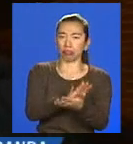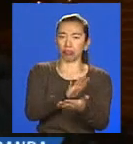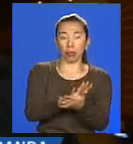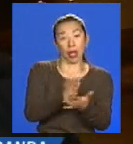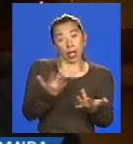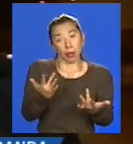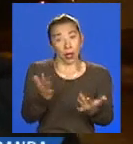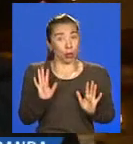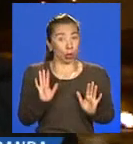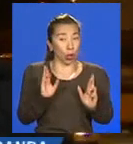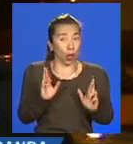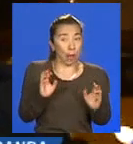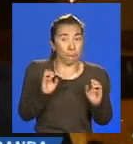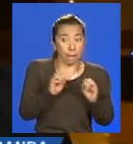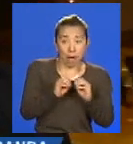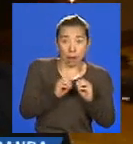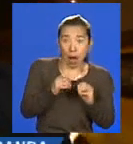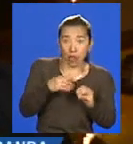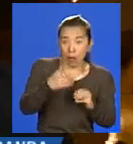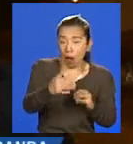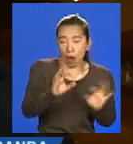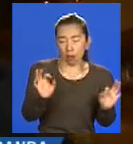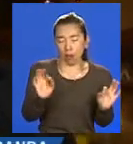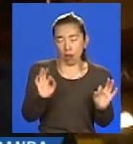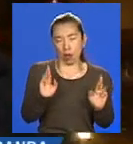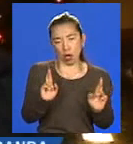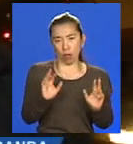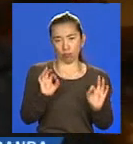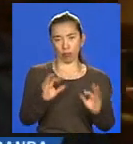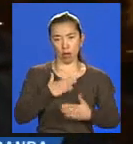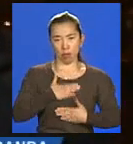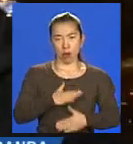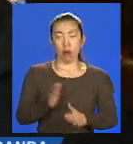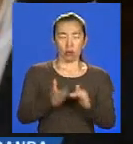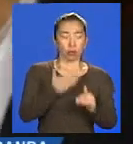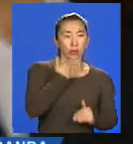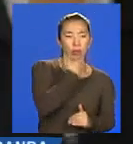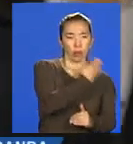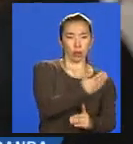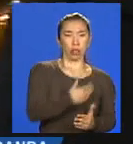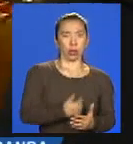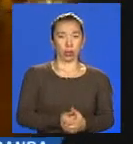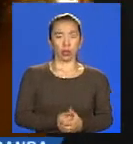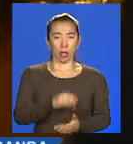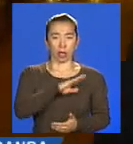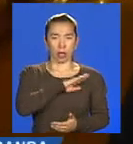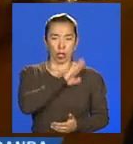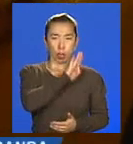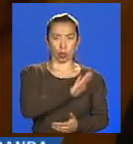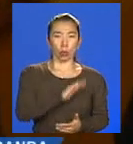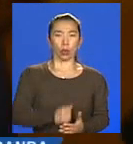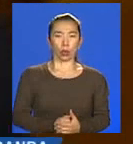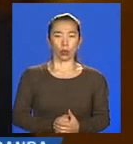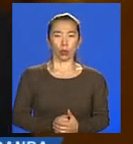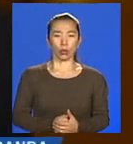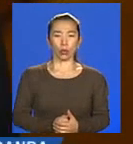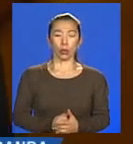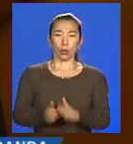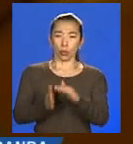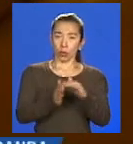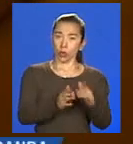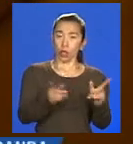no tengamos mayores hechos desafortunados esta noche. Muchas gracias, alcalde local de Puente Aranda. Y pues también se